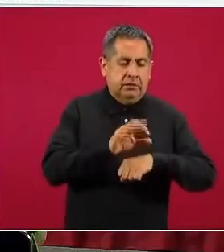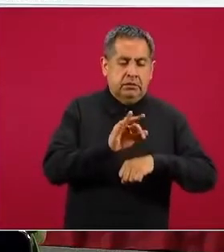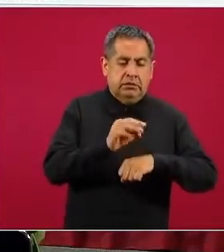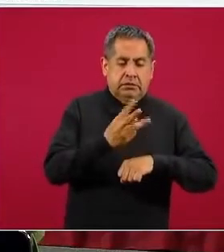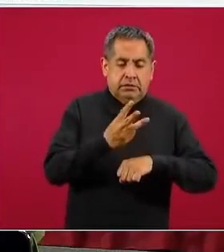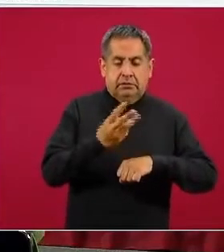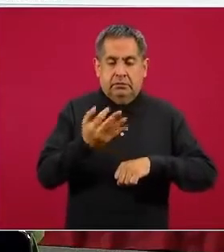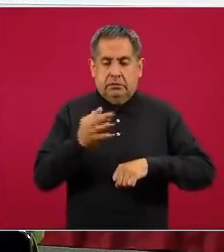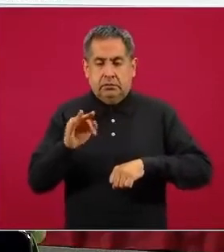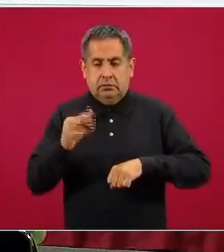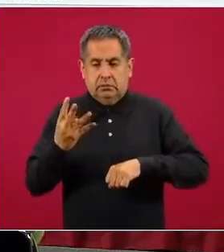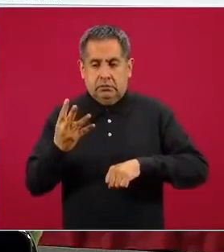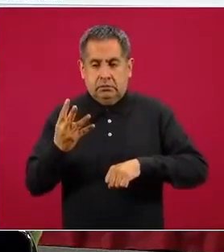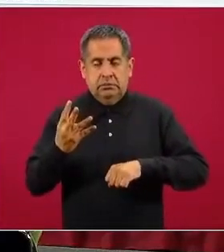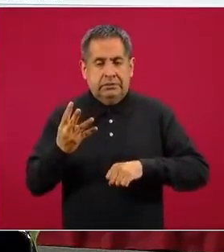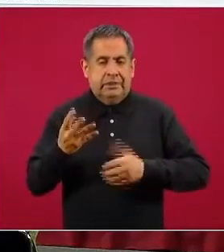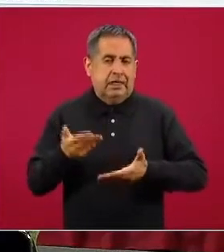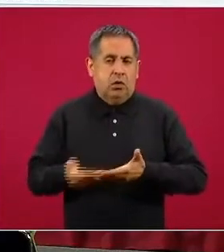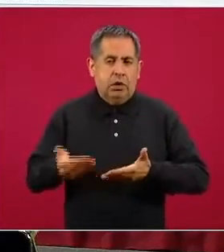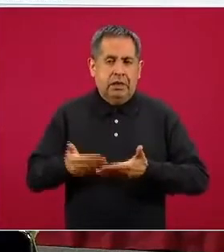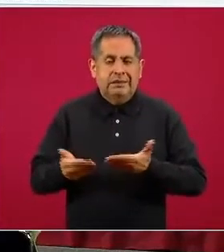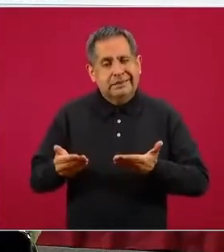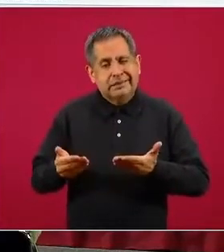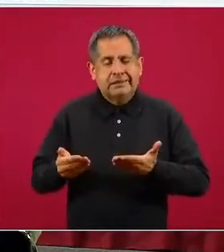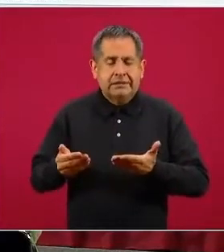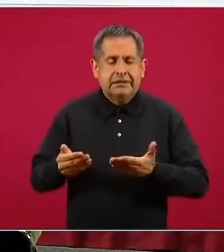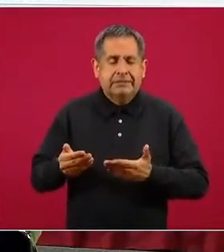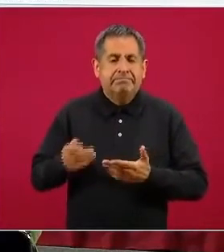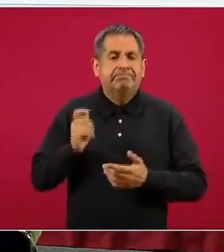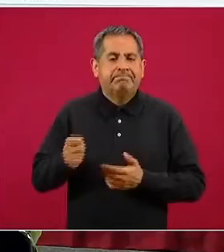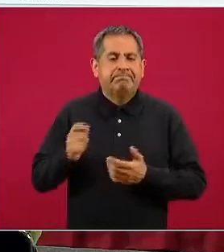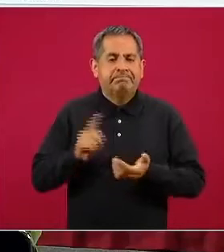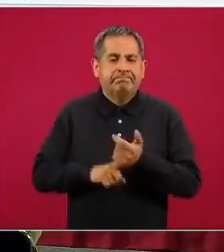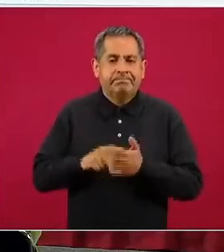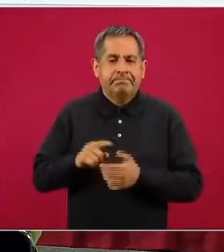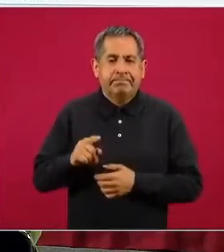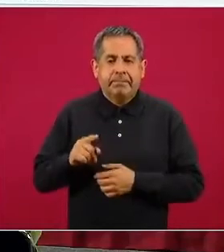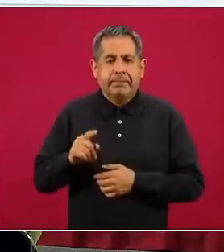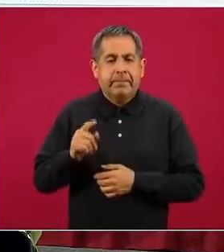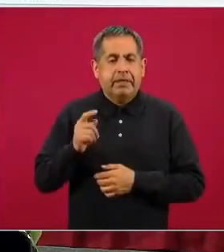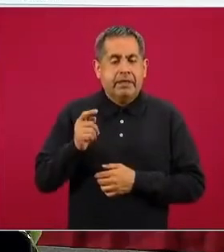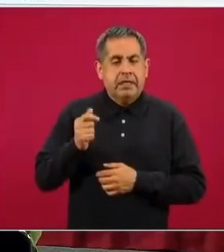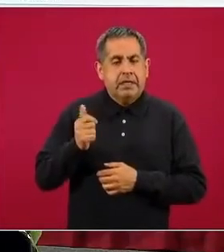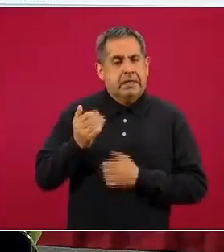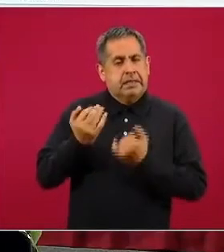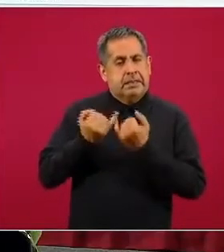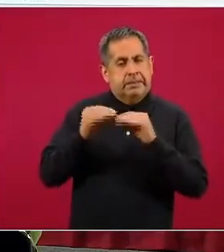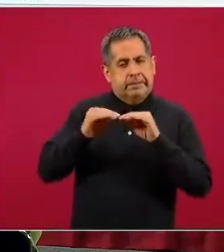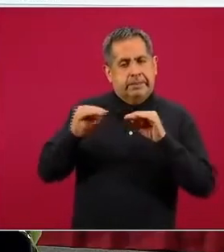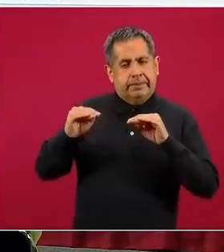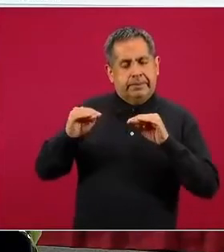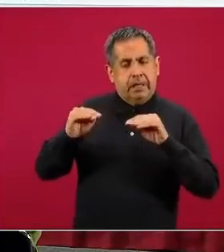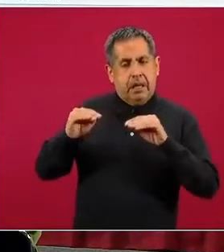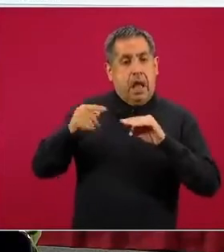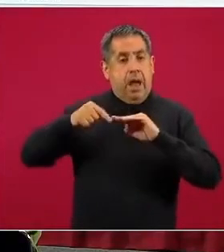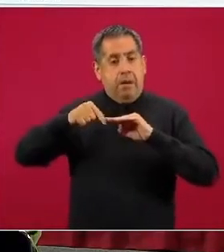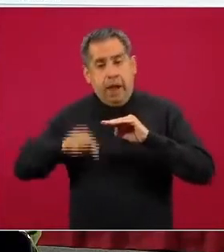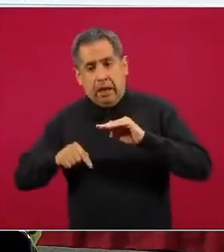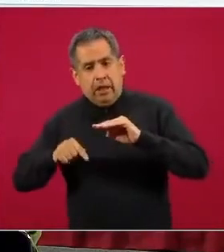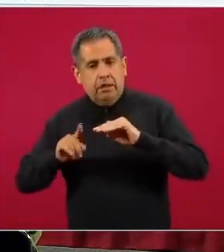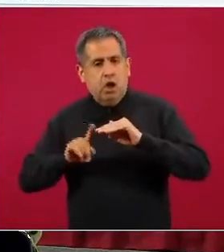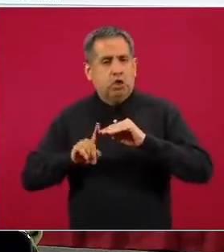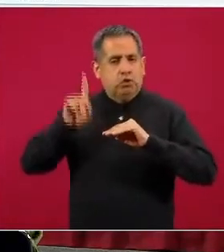43 y 44. Hoy día tenemos un comportamiento en meseta, es decir, no hay cambios entre la